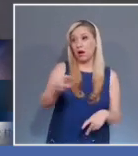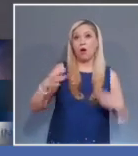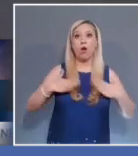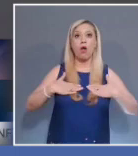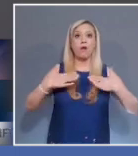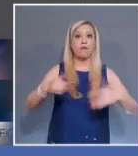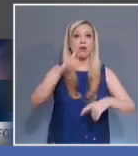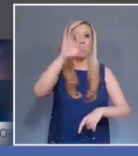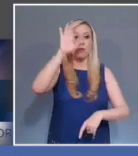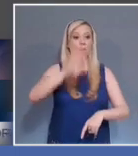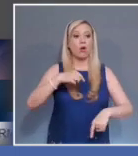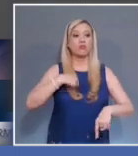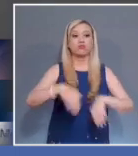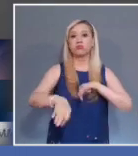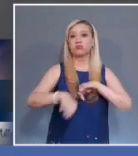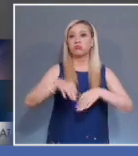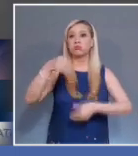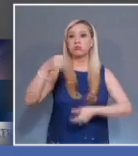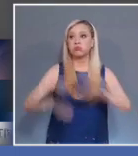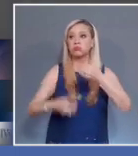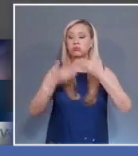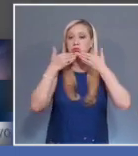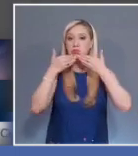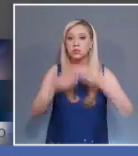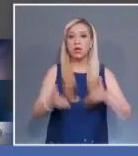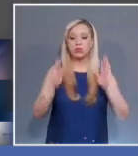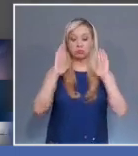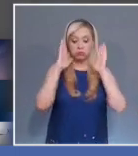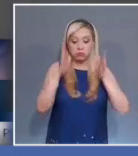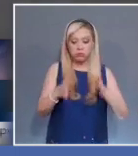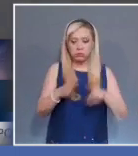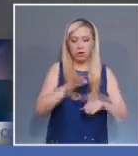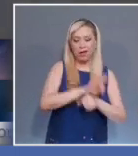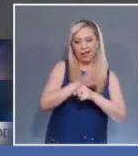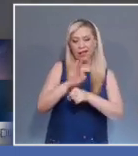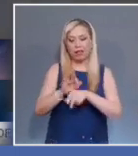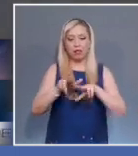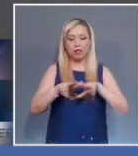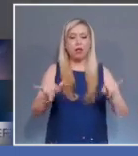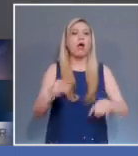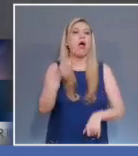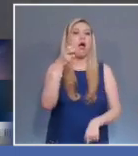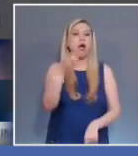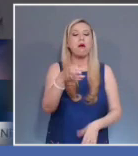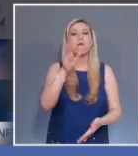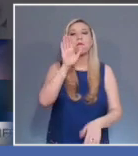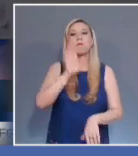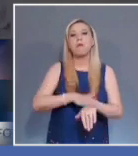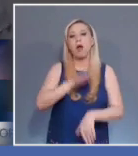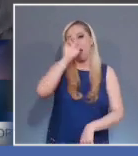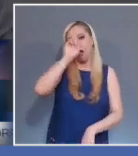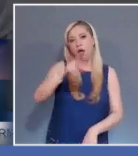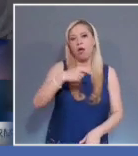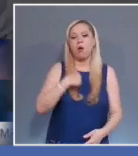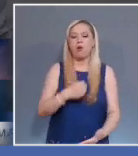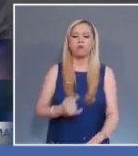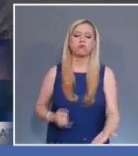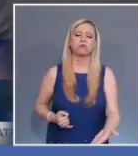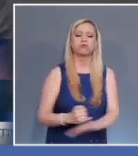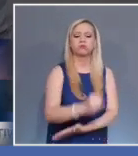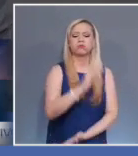tiene más probabilidad de aceptar y respetar las decisiones que se toman. Por supuesto,